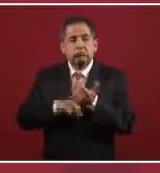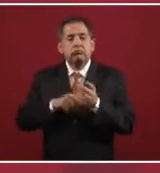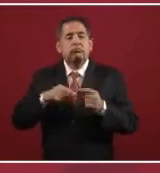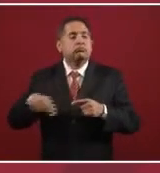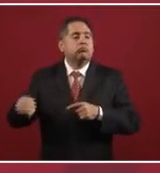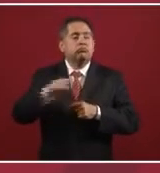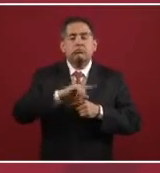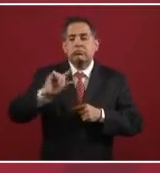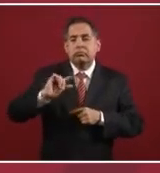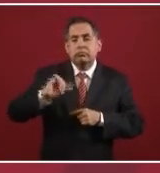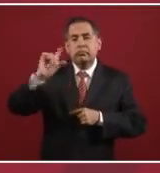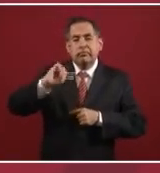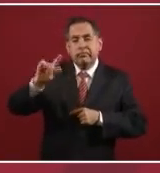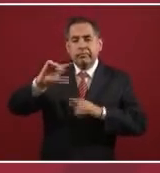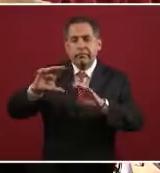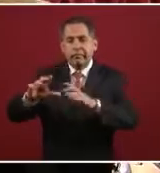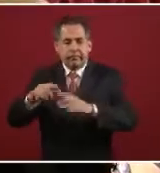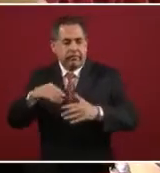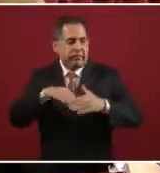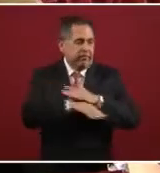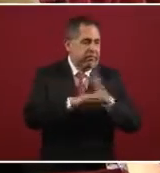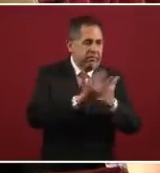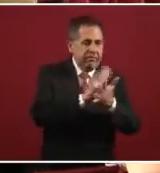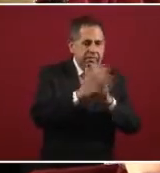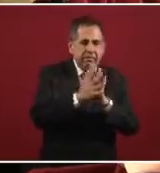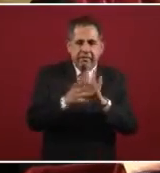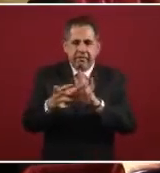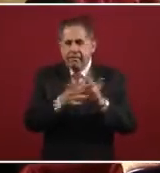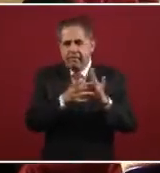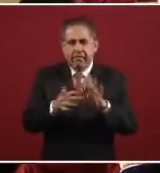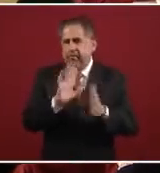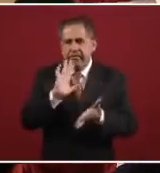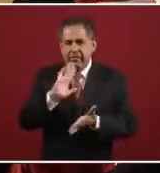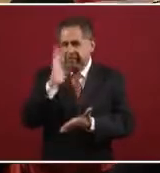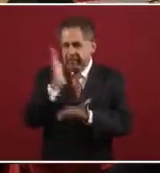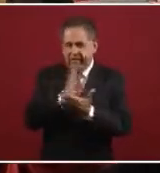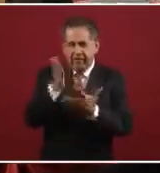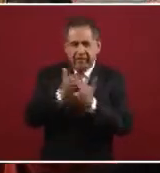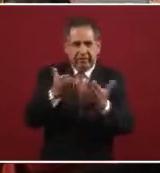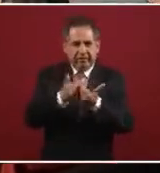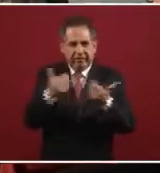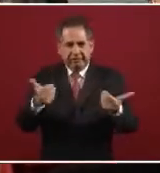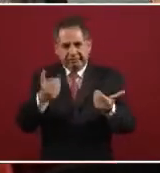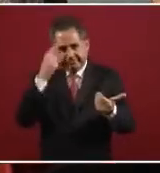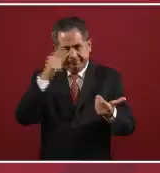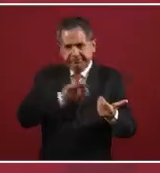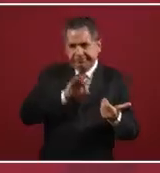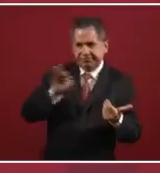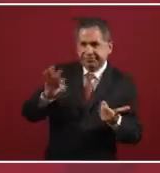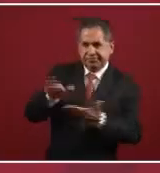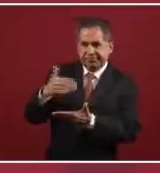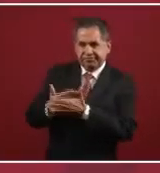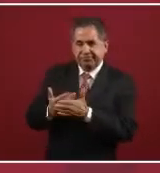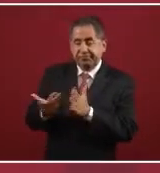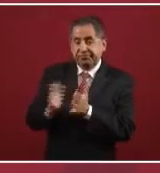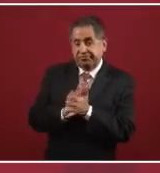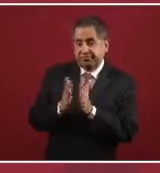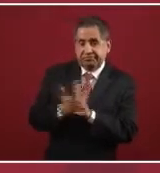se mezcle con la delincuencia, procurando que no haya